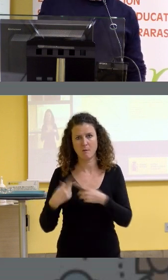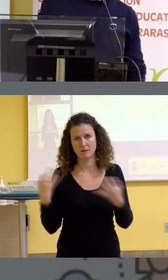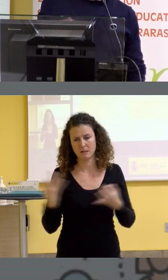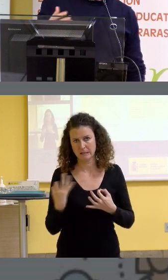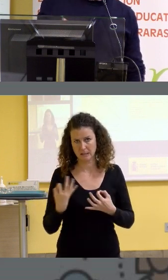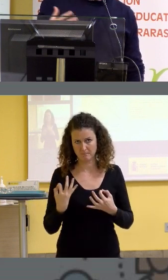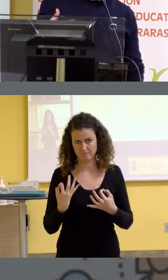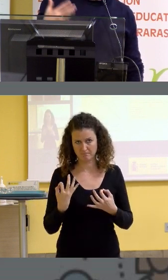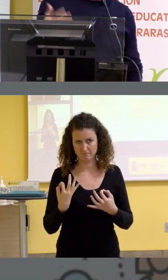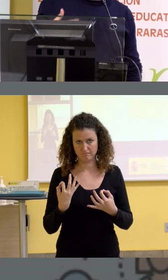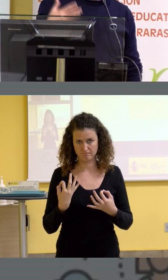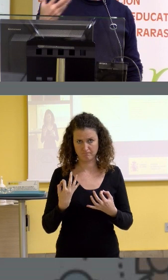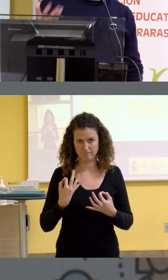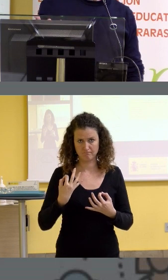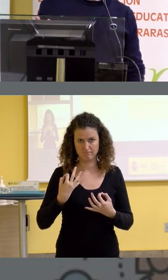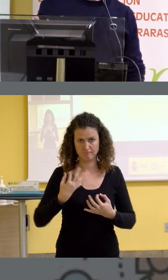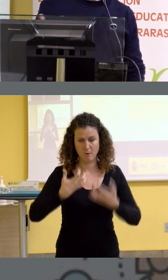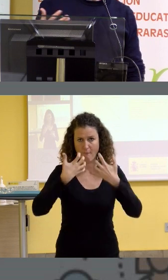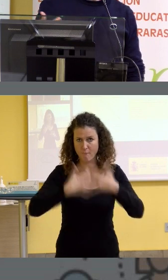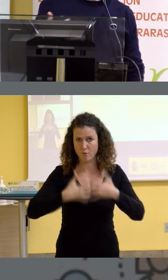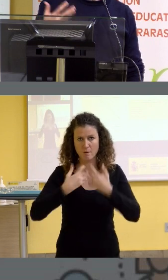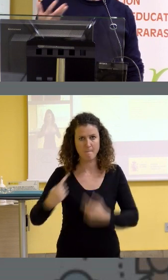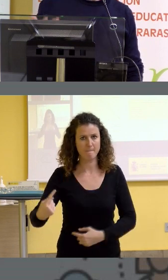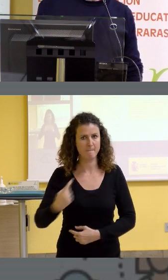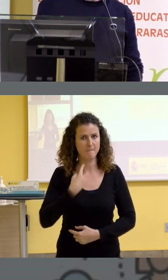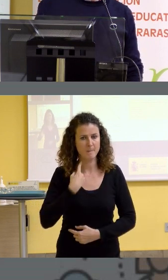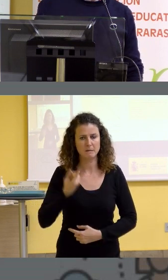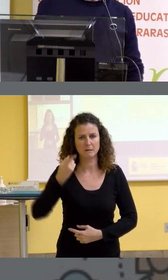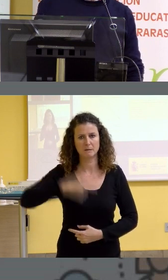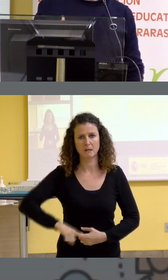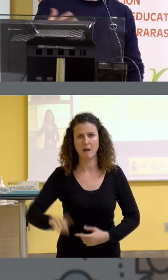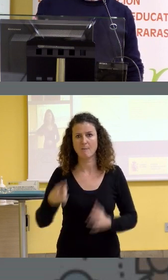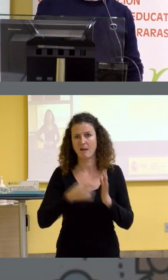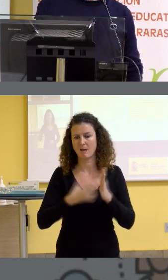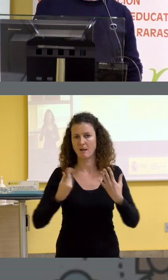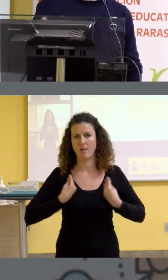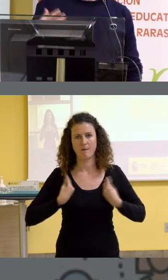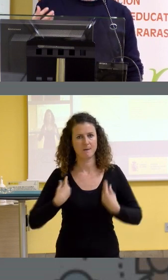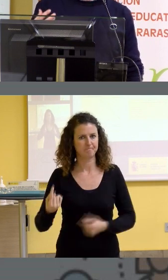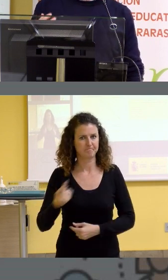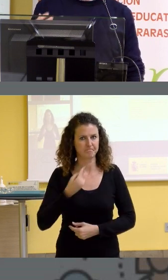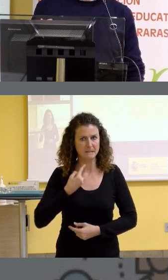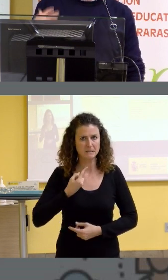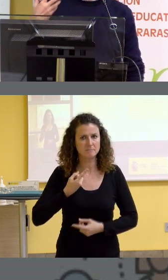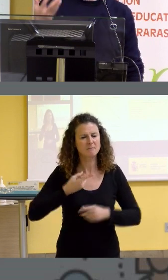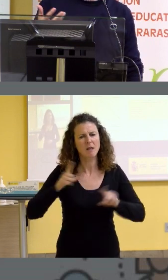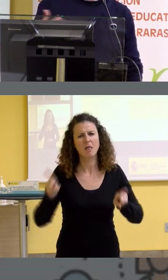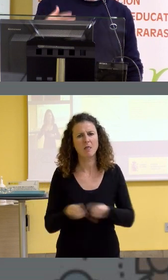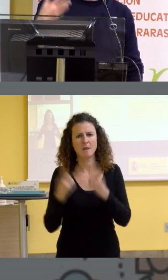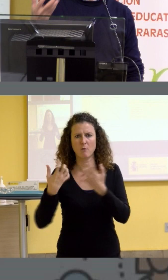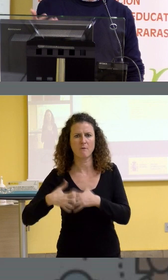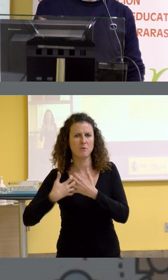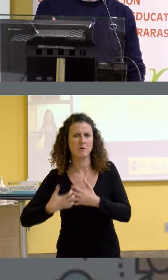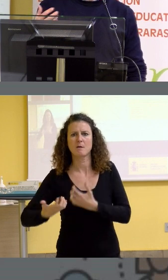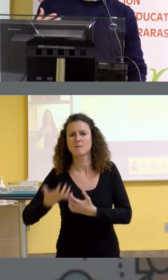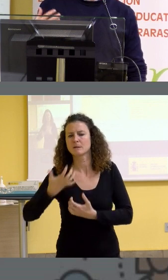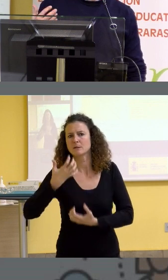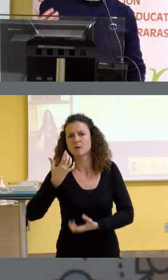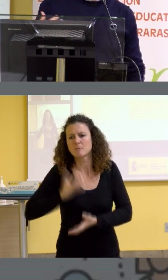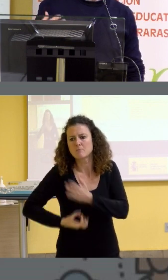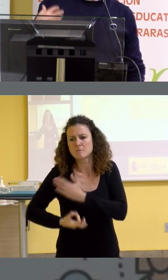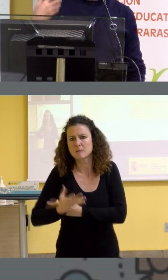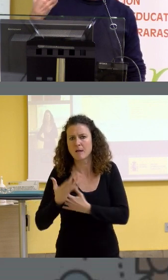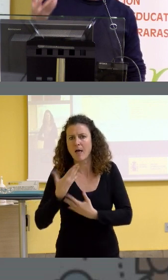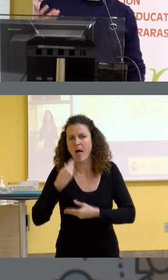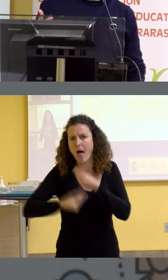variable, que es la pérdida de la funcionalidad y el impacto en la calidad de vida, con independencia del mecanismo que esté provocando X fenómeno, con